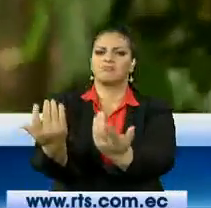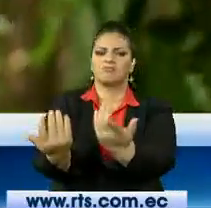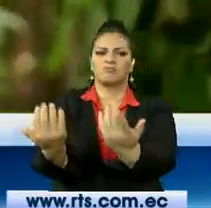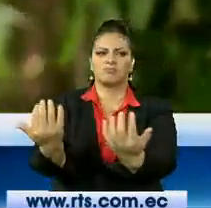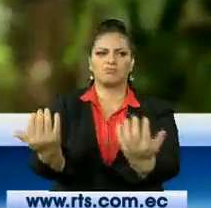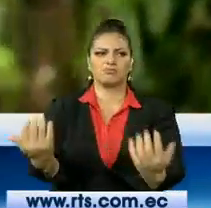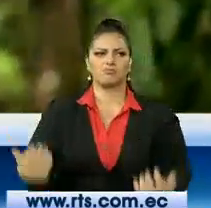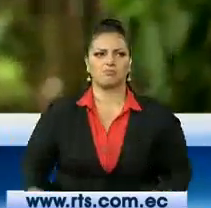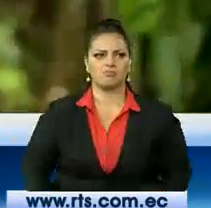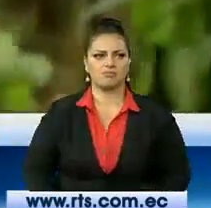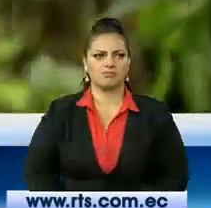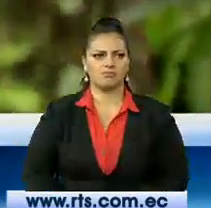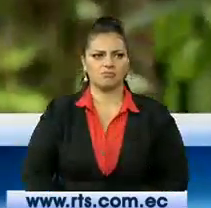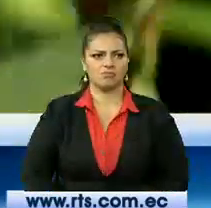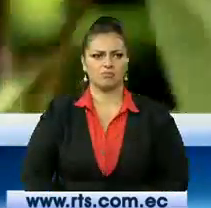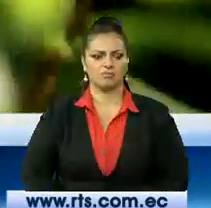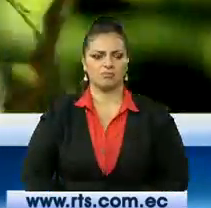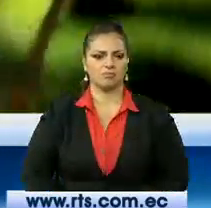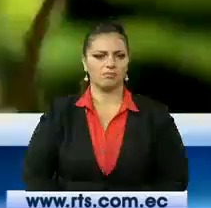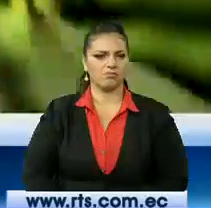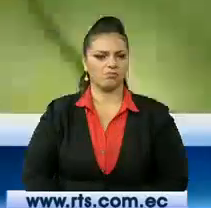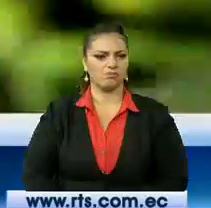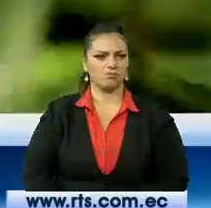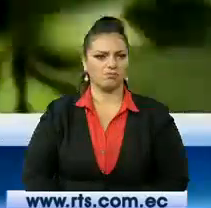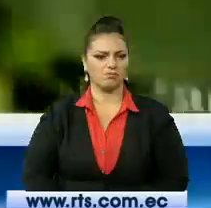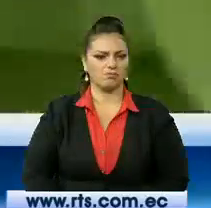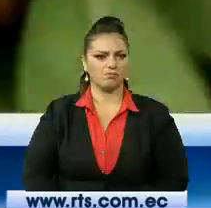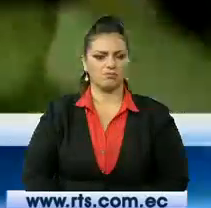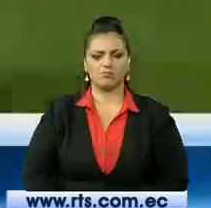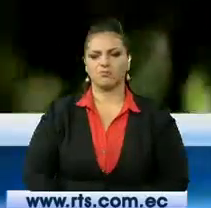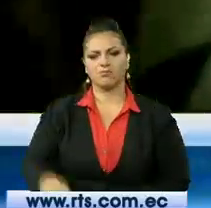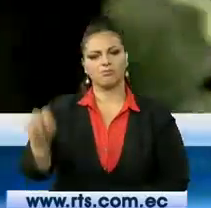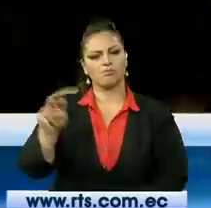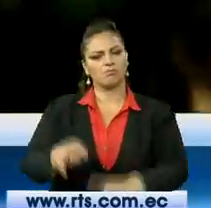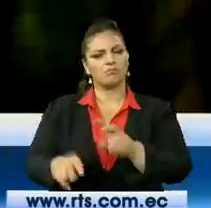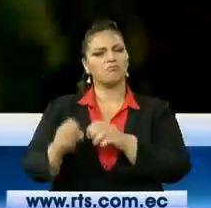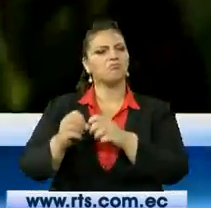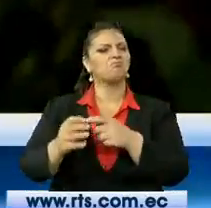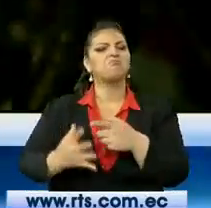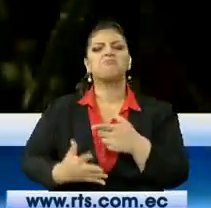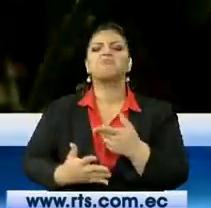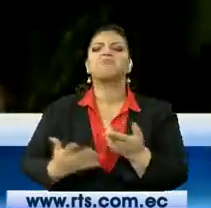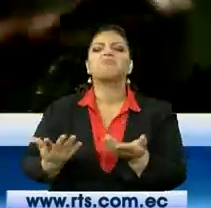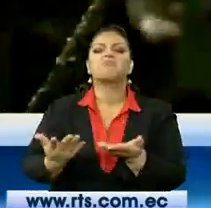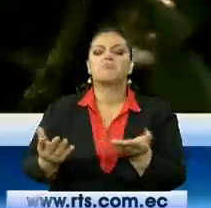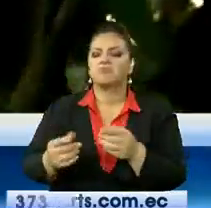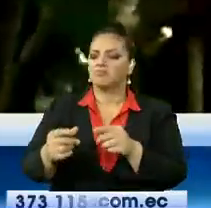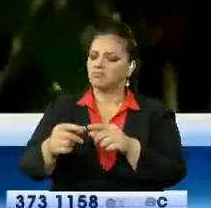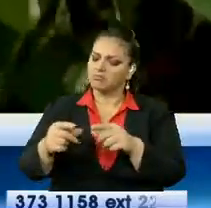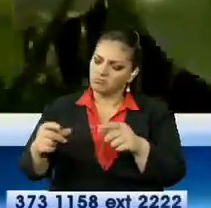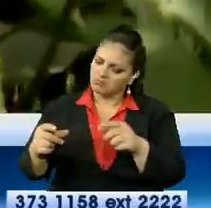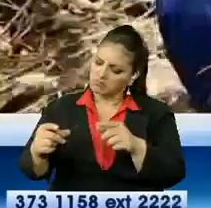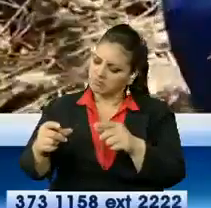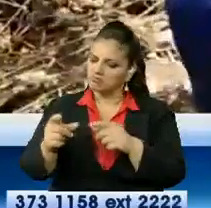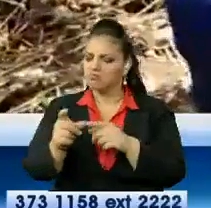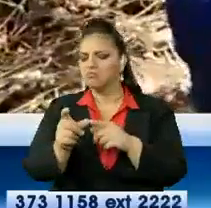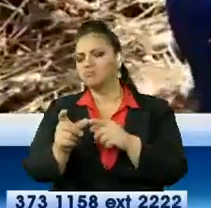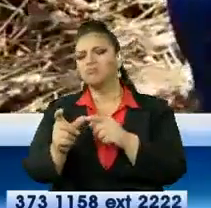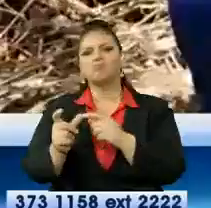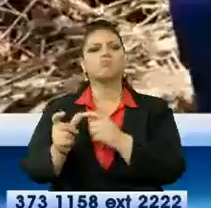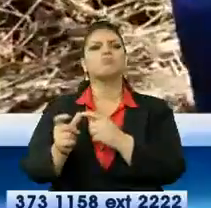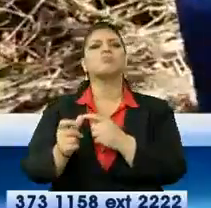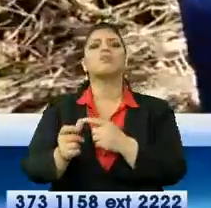egonina, que es el nombre químico de la cocaína. Por las características morfológicas de la planta, nervaduras y todo, se ve que es